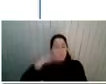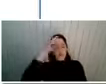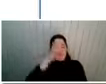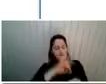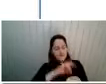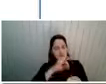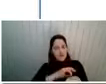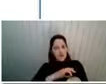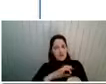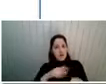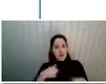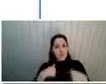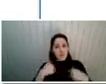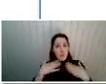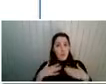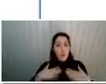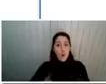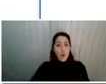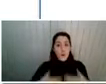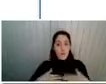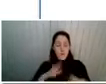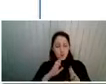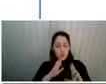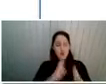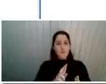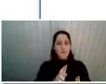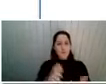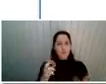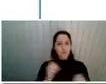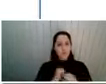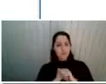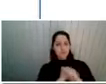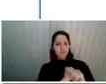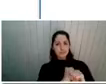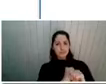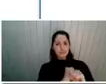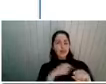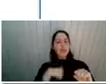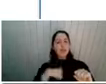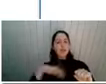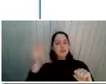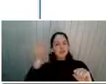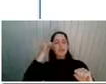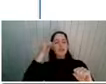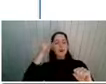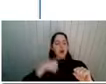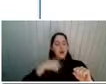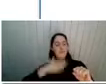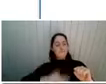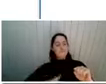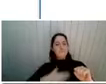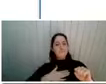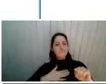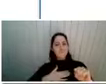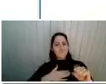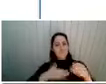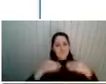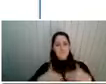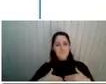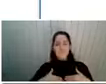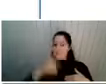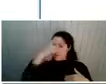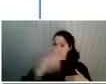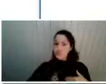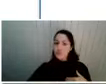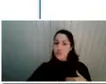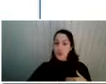es particular para cada enfermedad. Por lo tanto, se buscan los anticuerpos que se generan cuando la persona